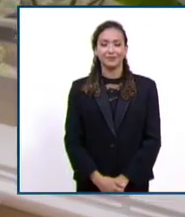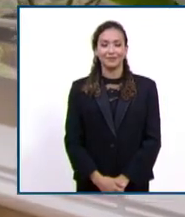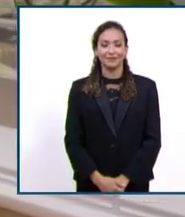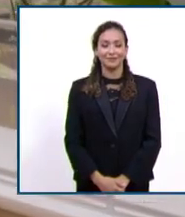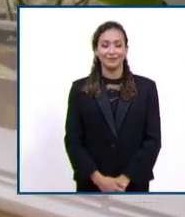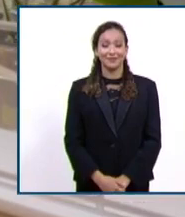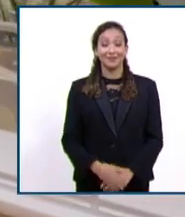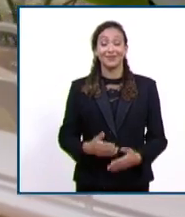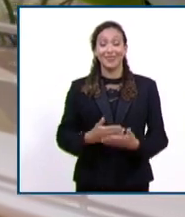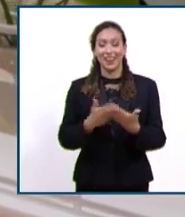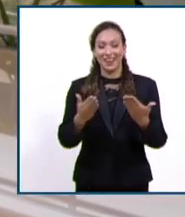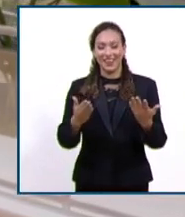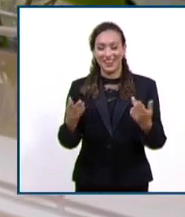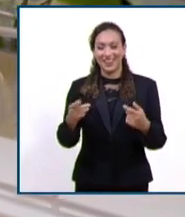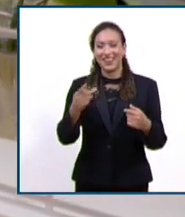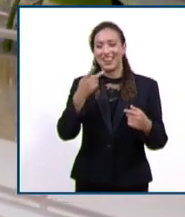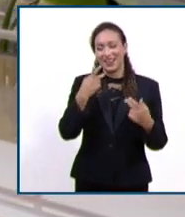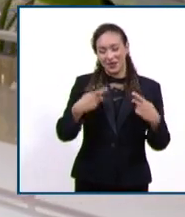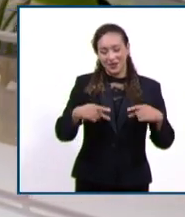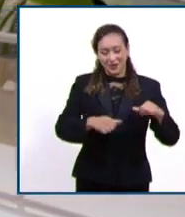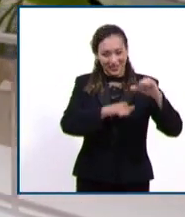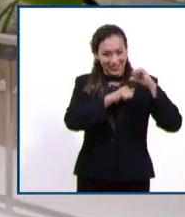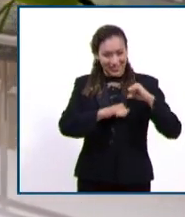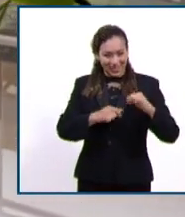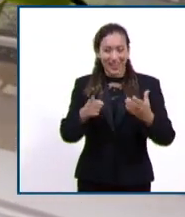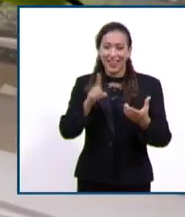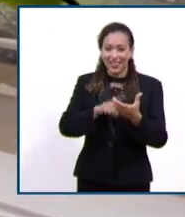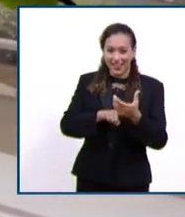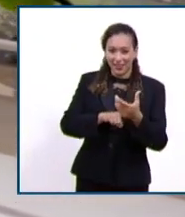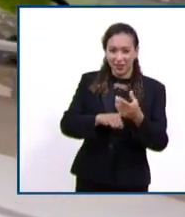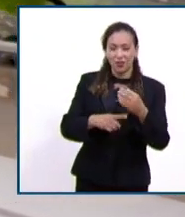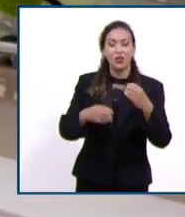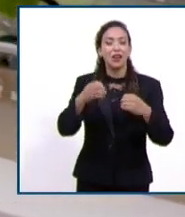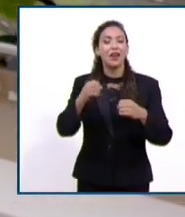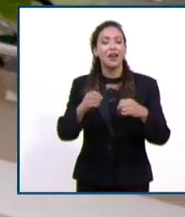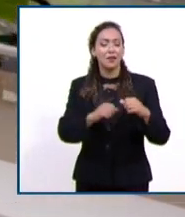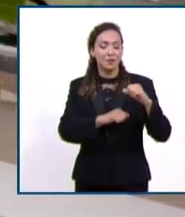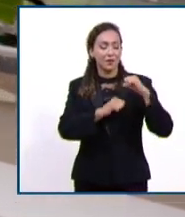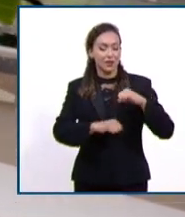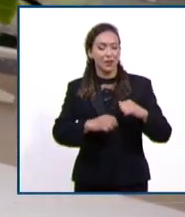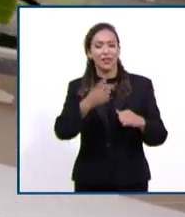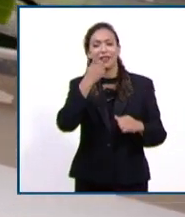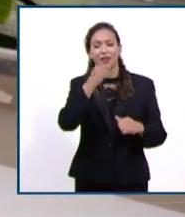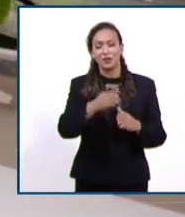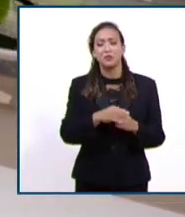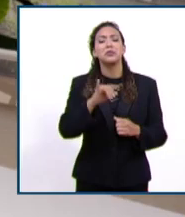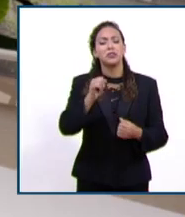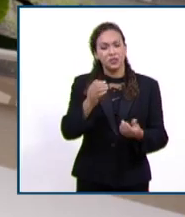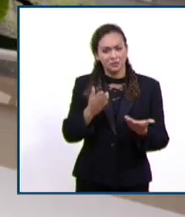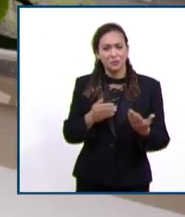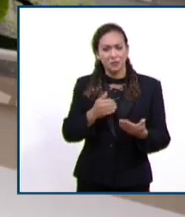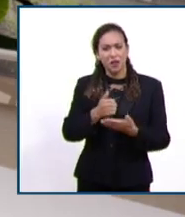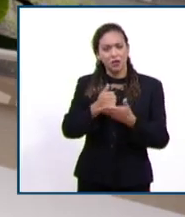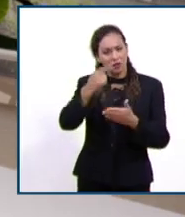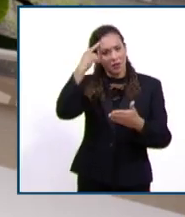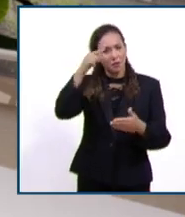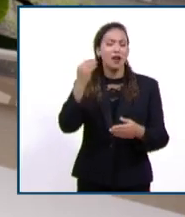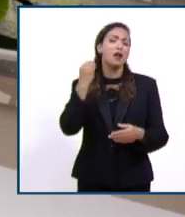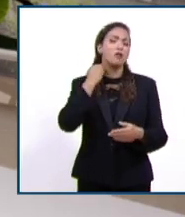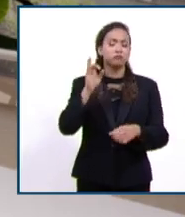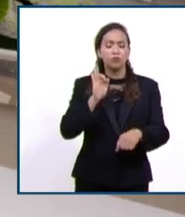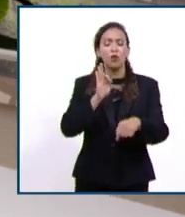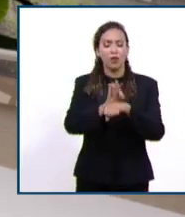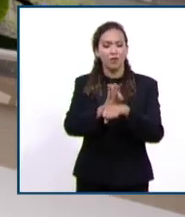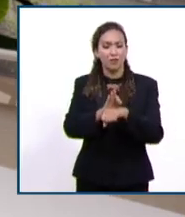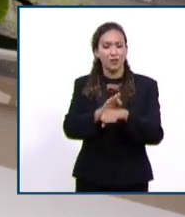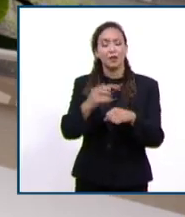La titular de la Defensoría Pública reiteró su compromiso para garantizar el derecho de acceso a la justicia a grupos vulnerables,